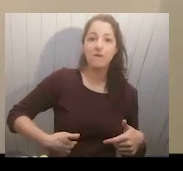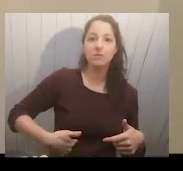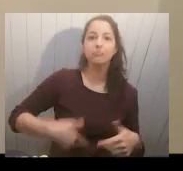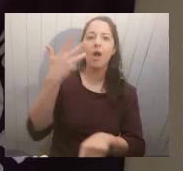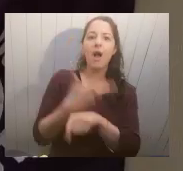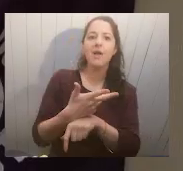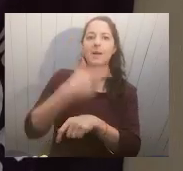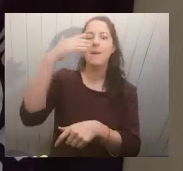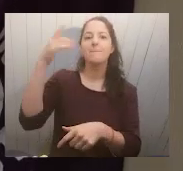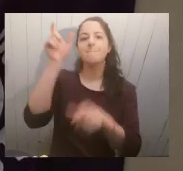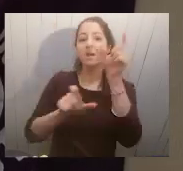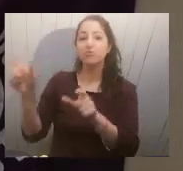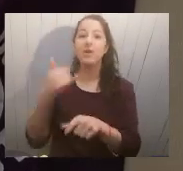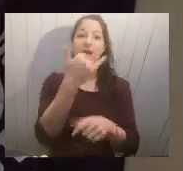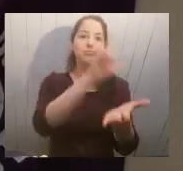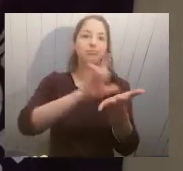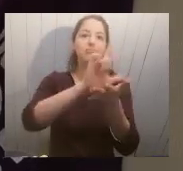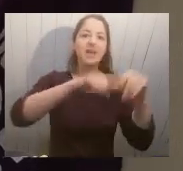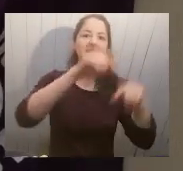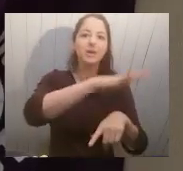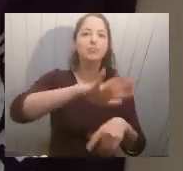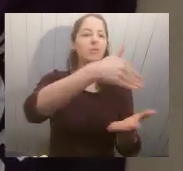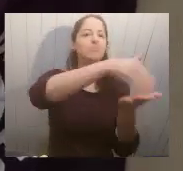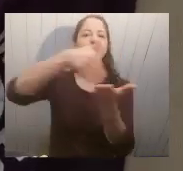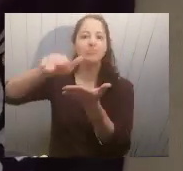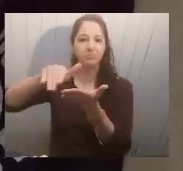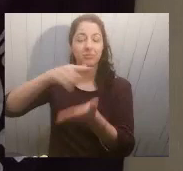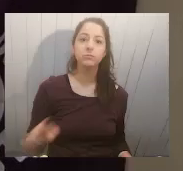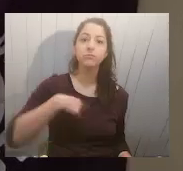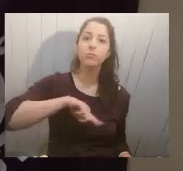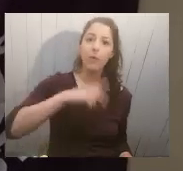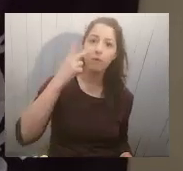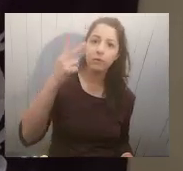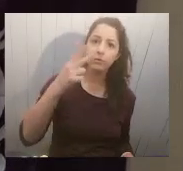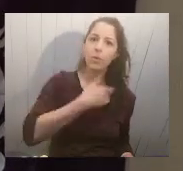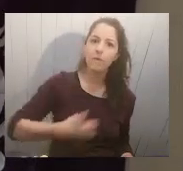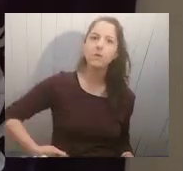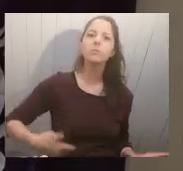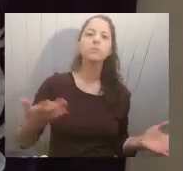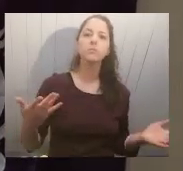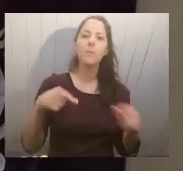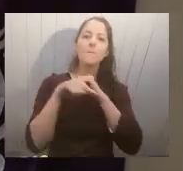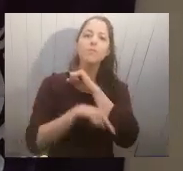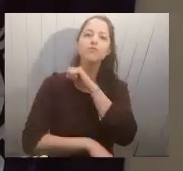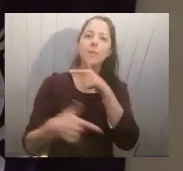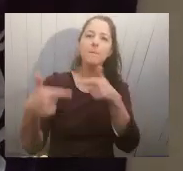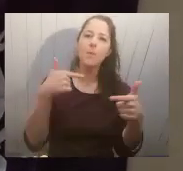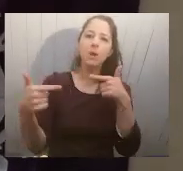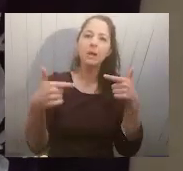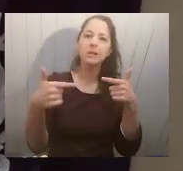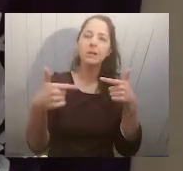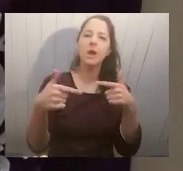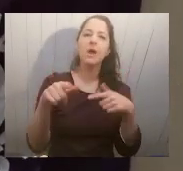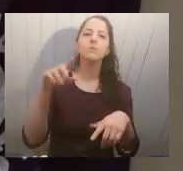desechables. Hemos visto al gobierno profundizar sus políticas de negacionismo e impunidad. Nombra a la pinochetista Macarena Santelices